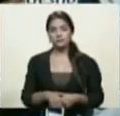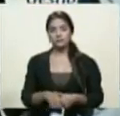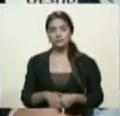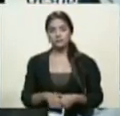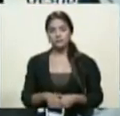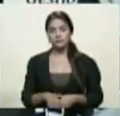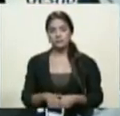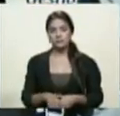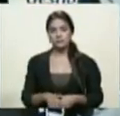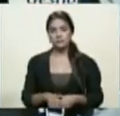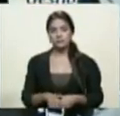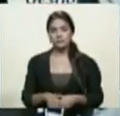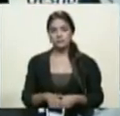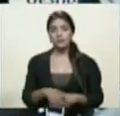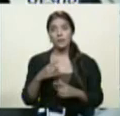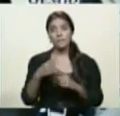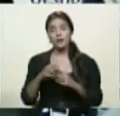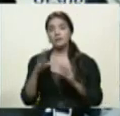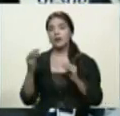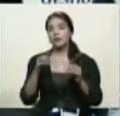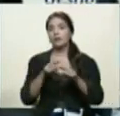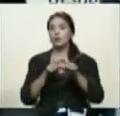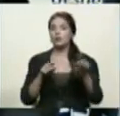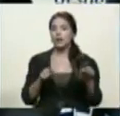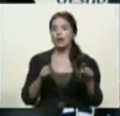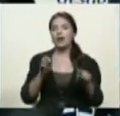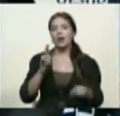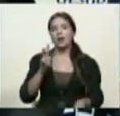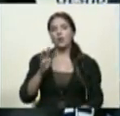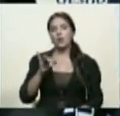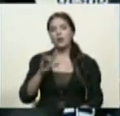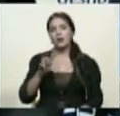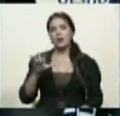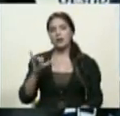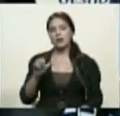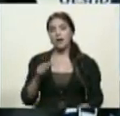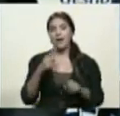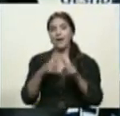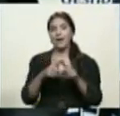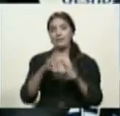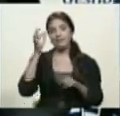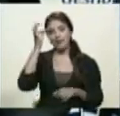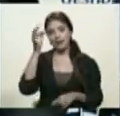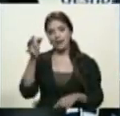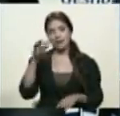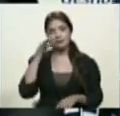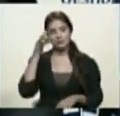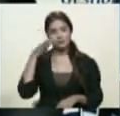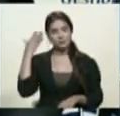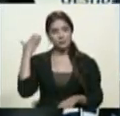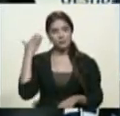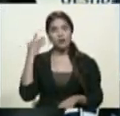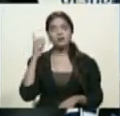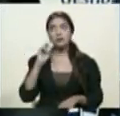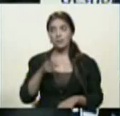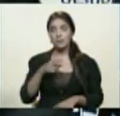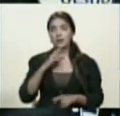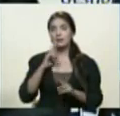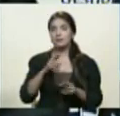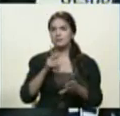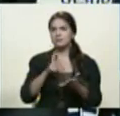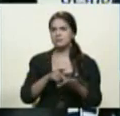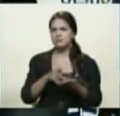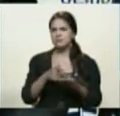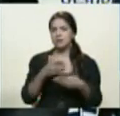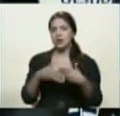que quien está conversando con usted estar en lanza no sólo es el fiscal general de la república en funciones sino que está actuando en